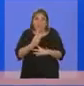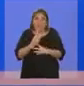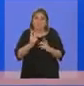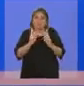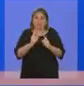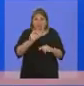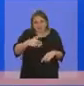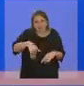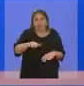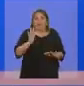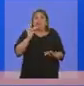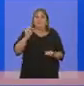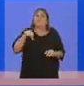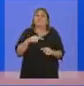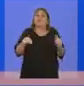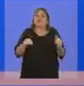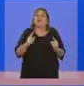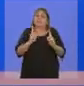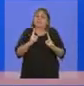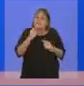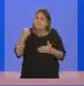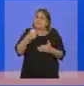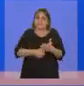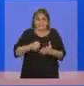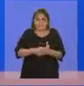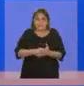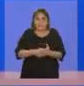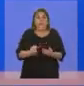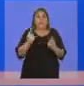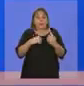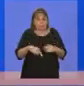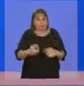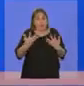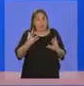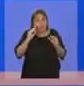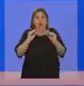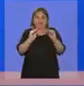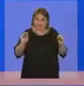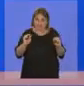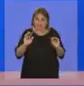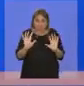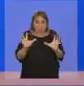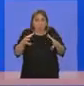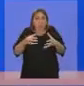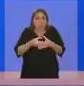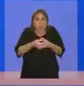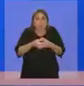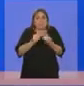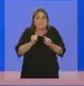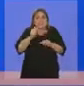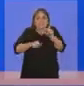aquella que sabemos que se nos viene en estos días. Pero les queremos decir que hay un grupo reducido